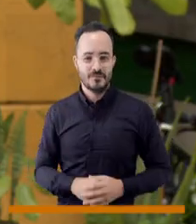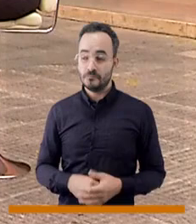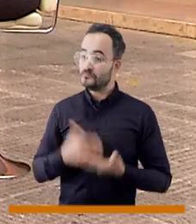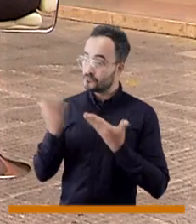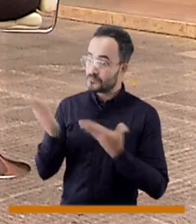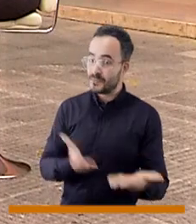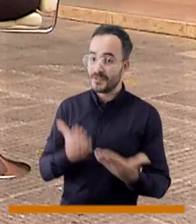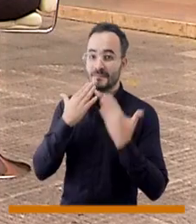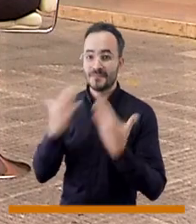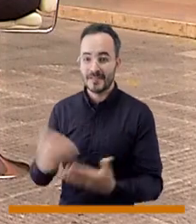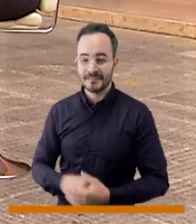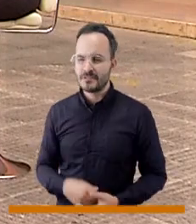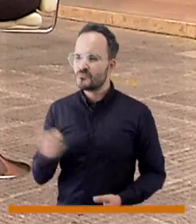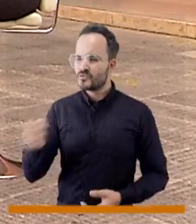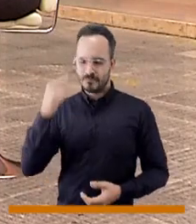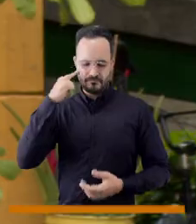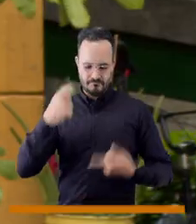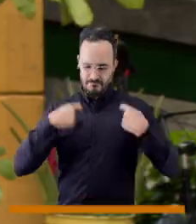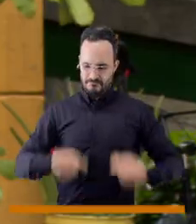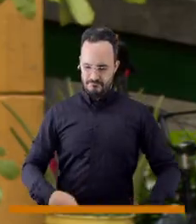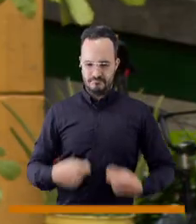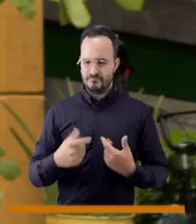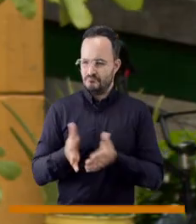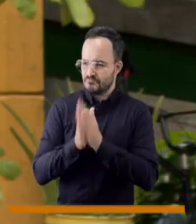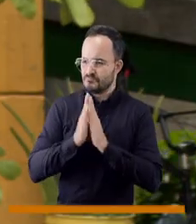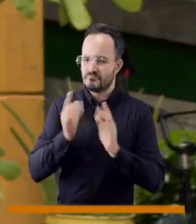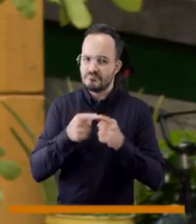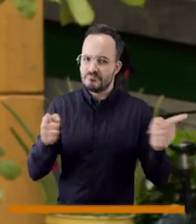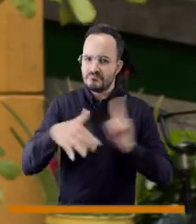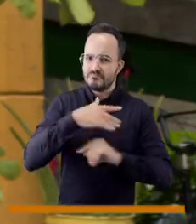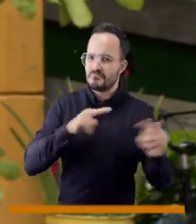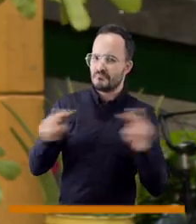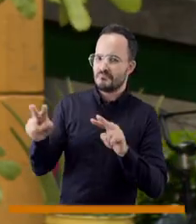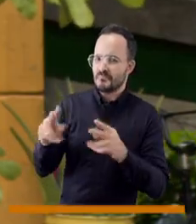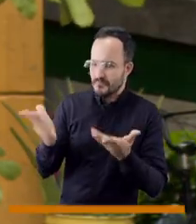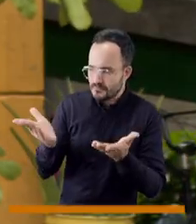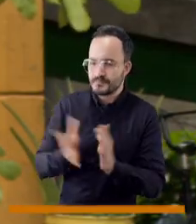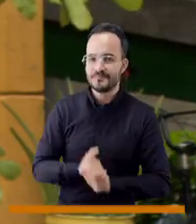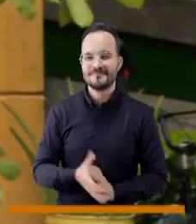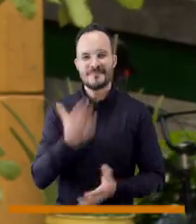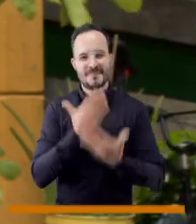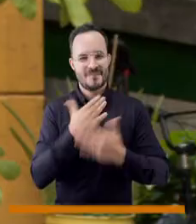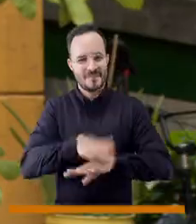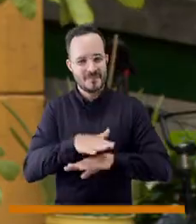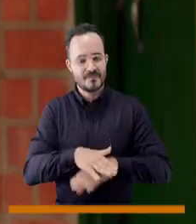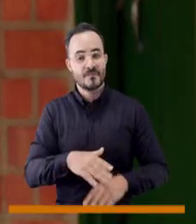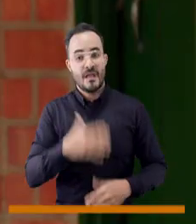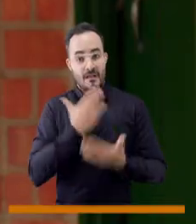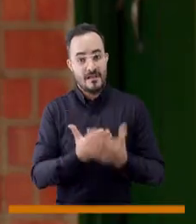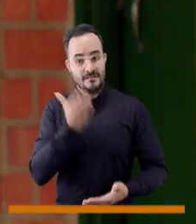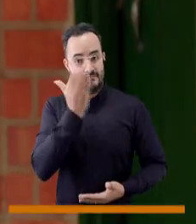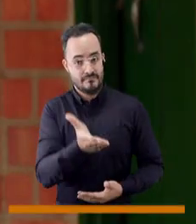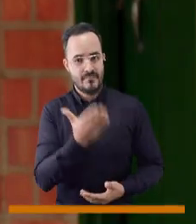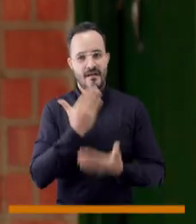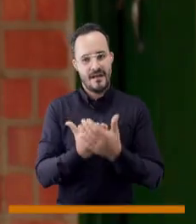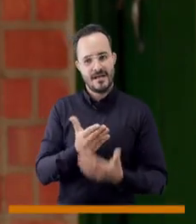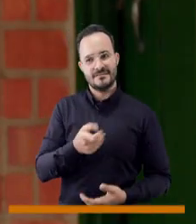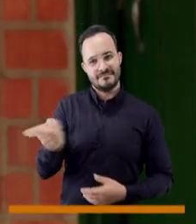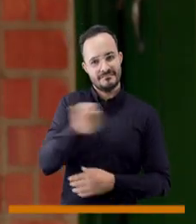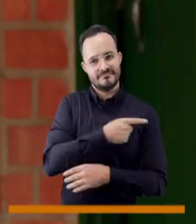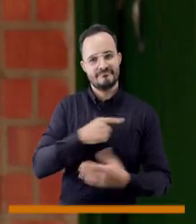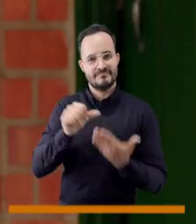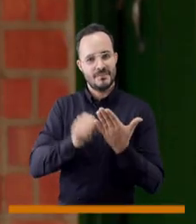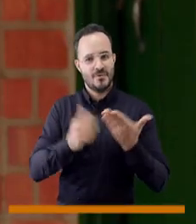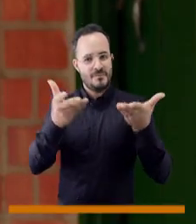Vélez Vélez. Y bueno, Jonathan, bienvenido y cuéntanos cuál es la tarea que realizas como representante. Hola, buenas tardes, muchas